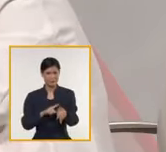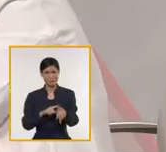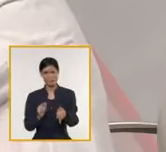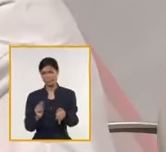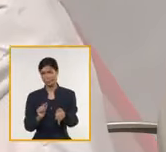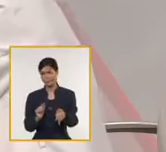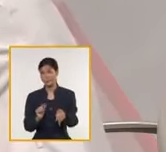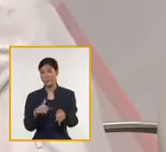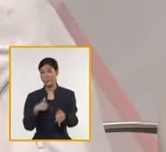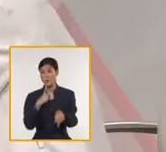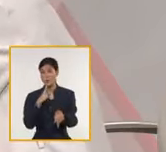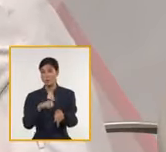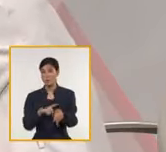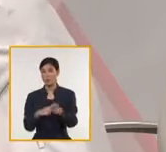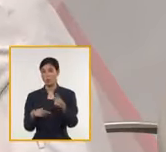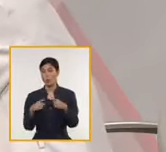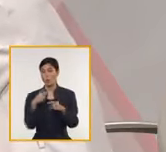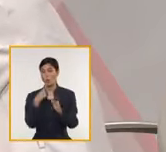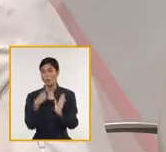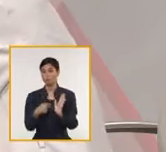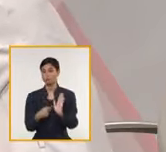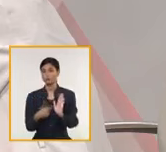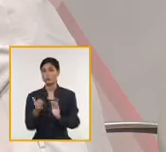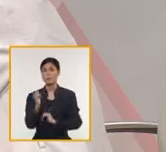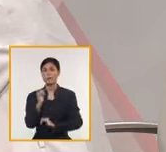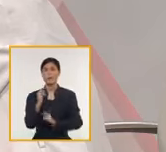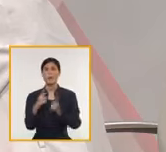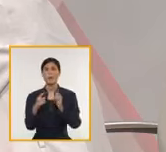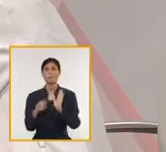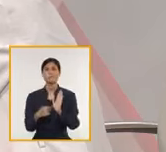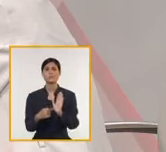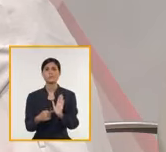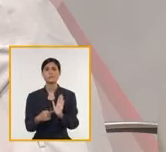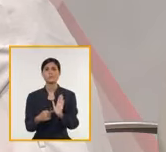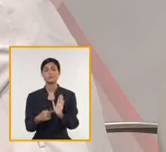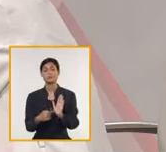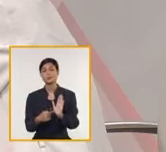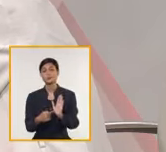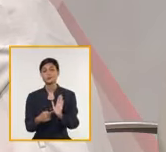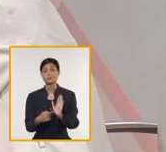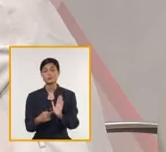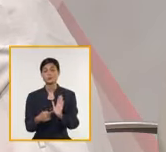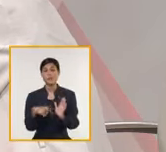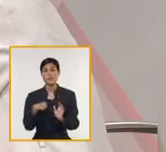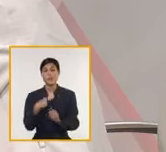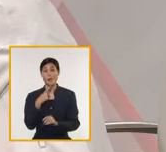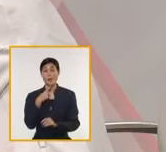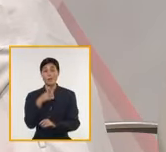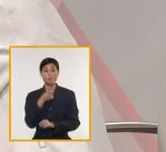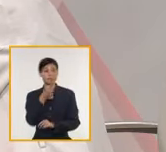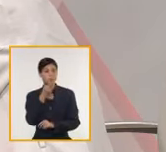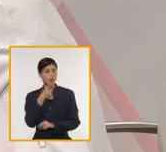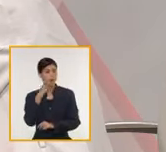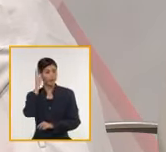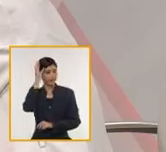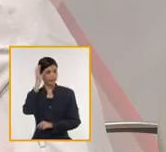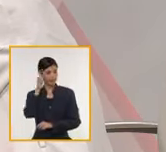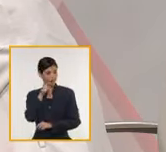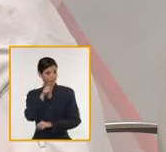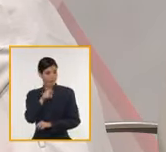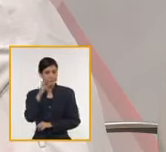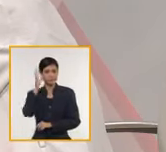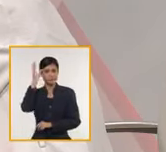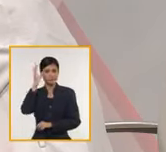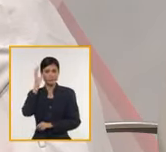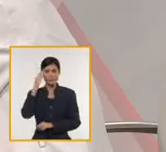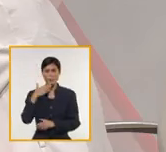reservado también unos minutos para ahí, por ahí. Quizás te estoy apretando demasiado para conocer tu opinión, más allá del